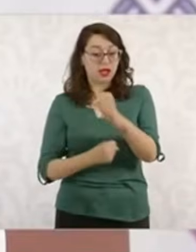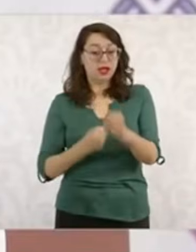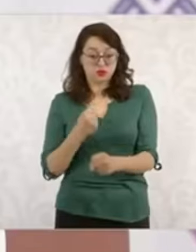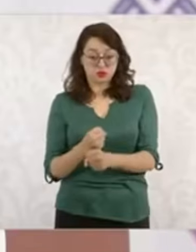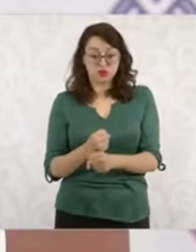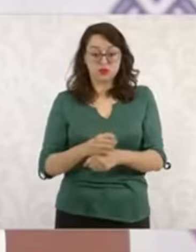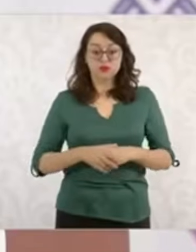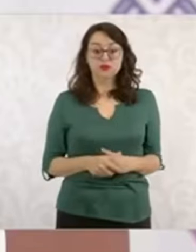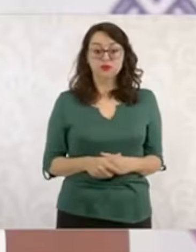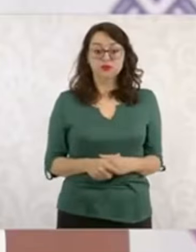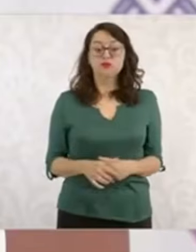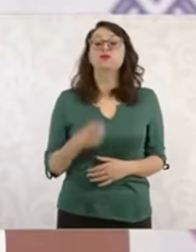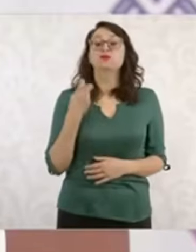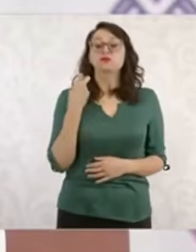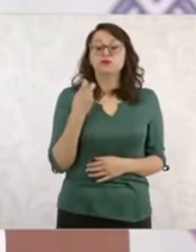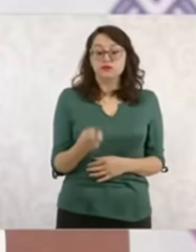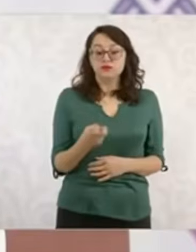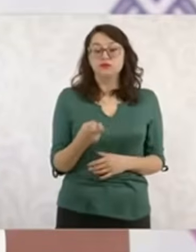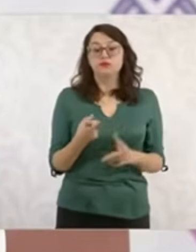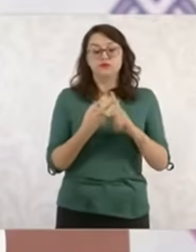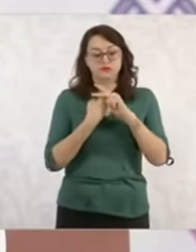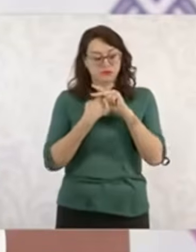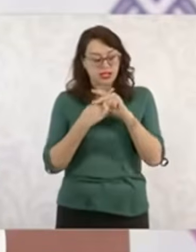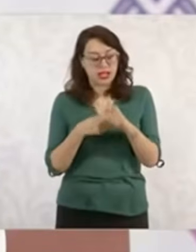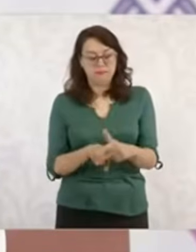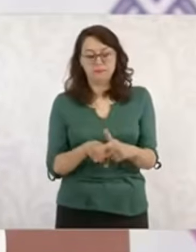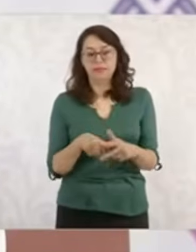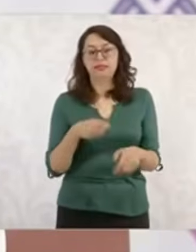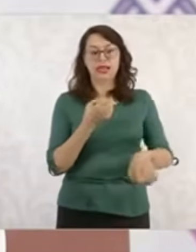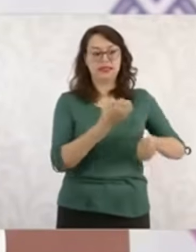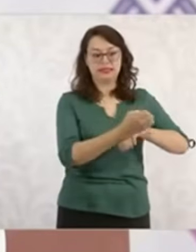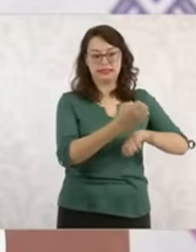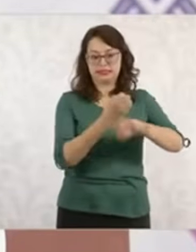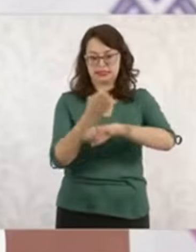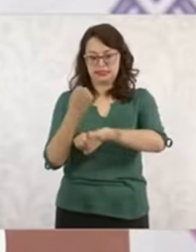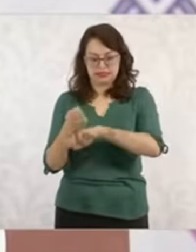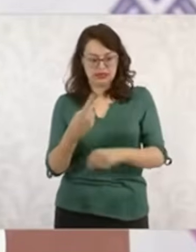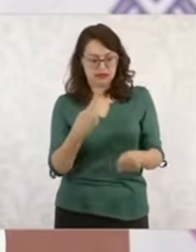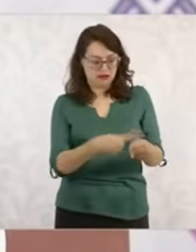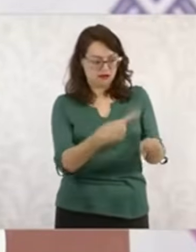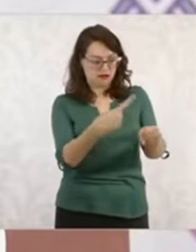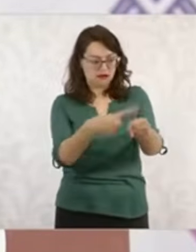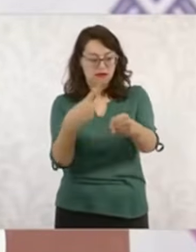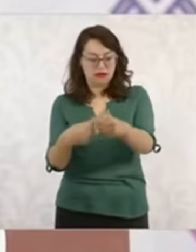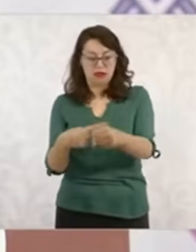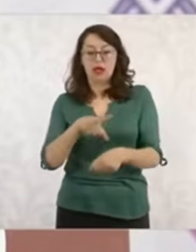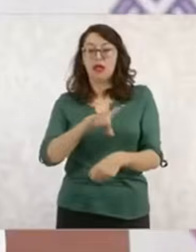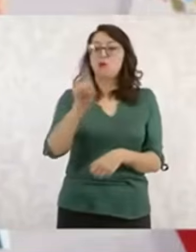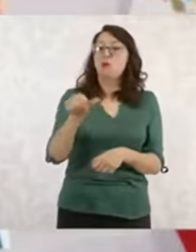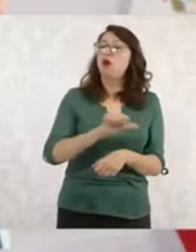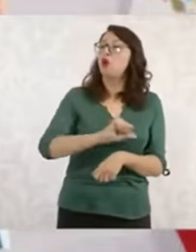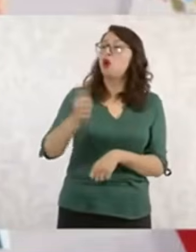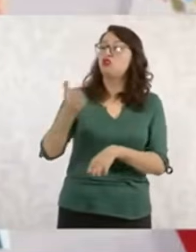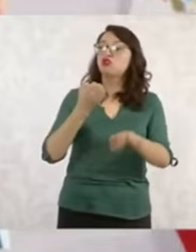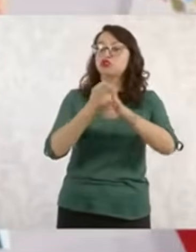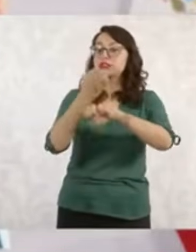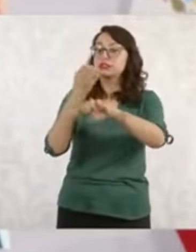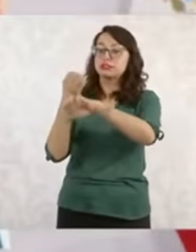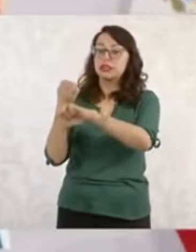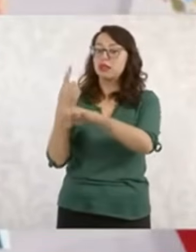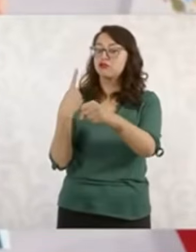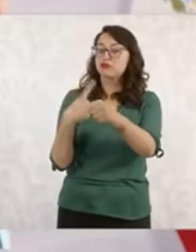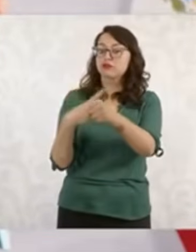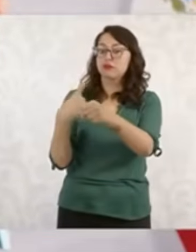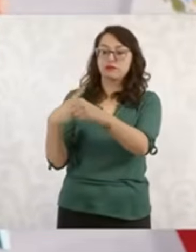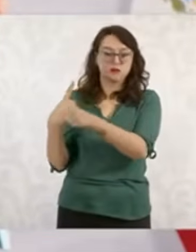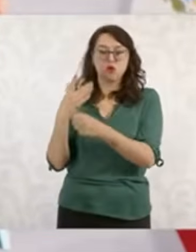estrategia se implementará primero en los estados con mayor número de casos y continuará de manera gradual en todo el